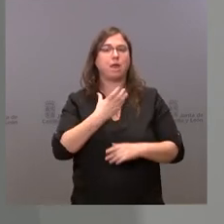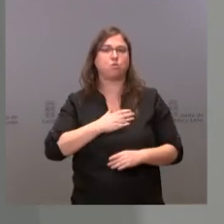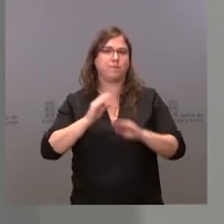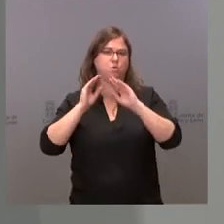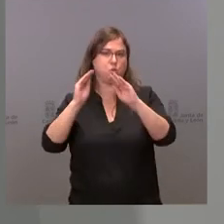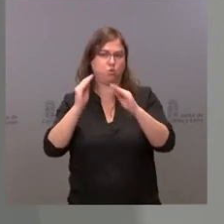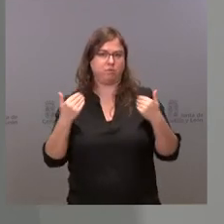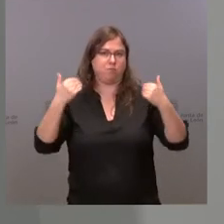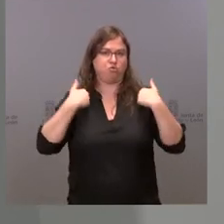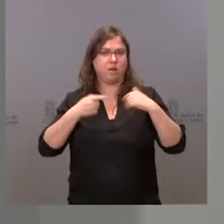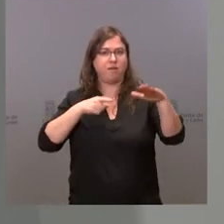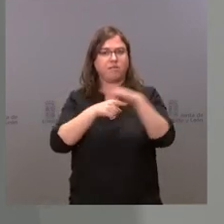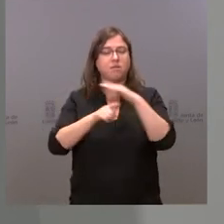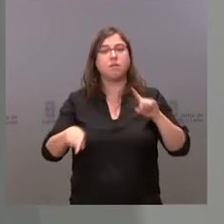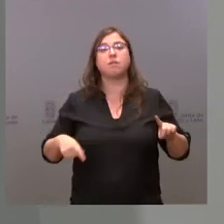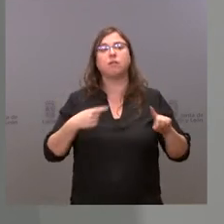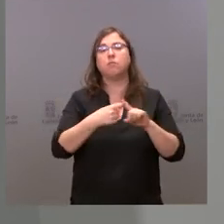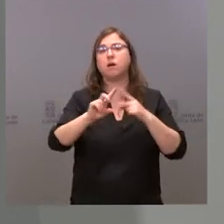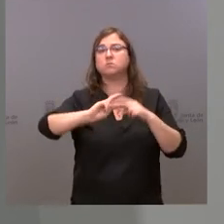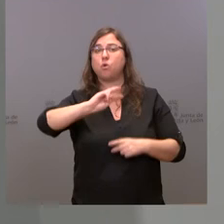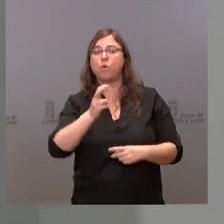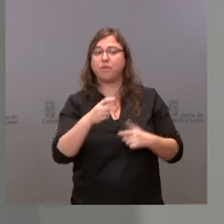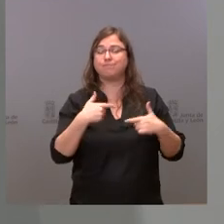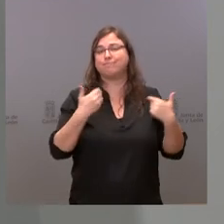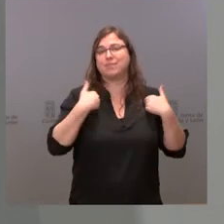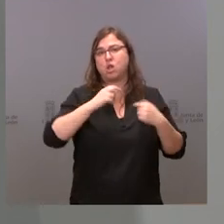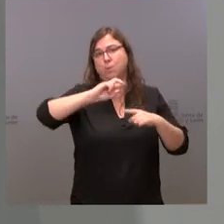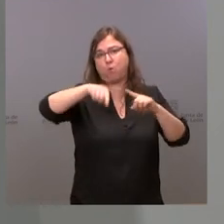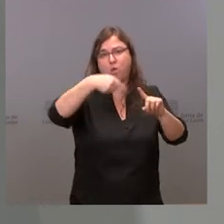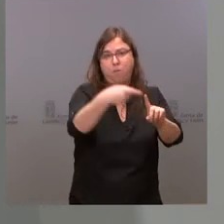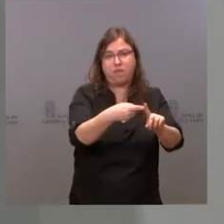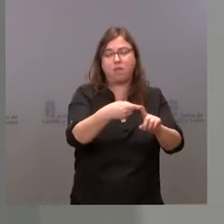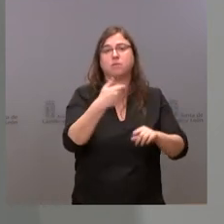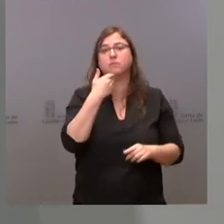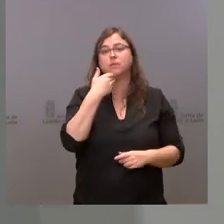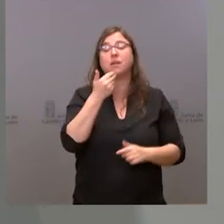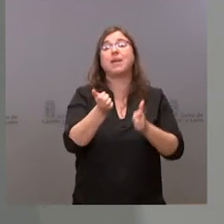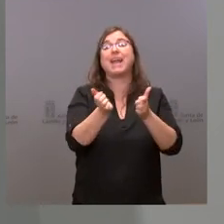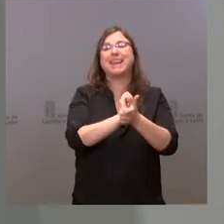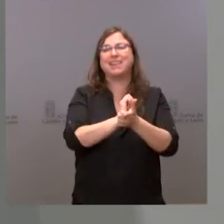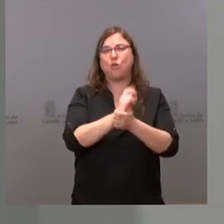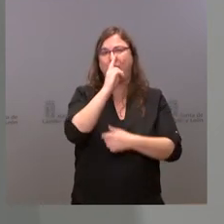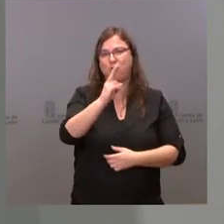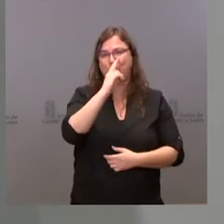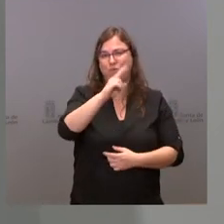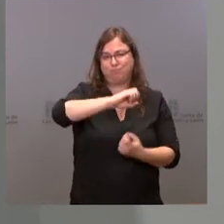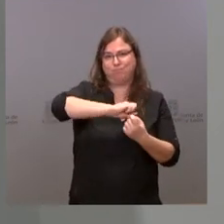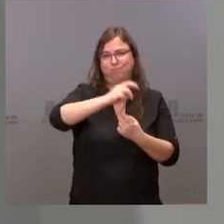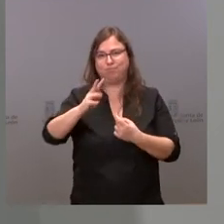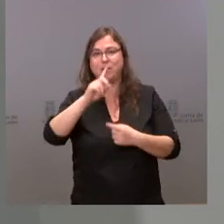lo va a gestionar y otra parte la que corresponda al próximo ejercicio imputándolo vía crédito plurianual al próximo